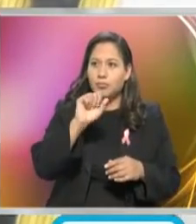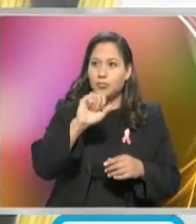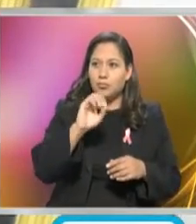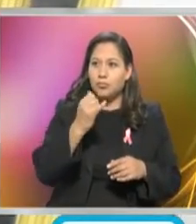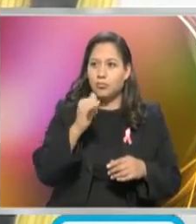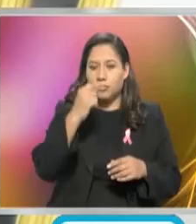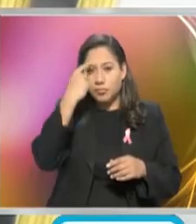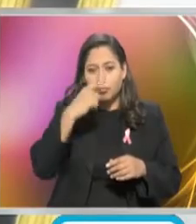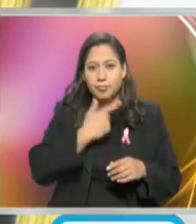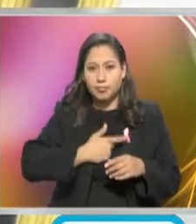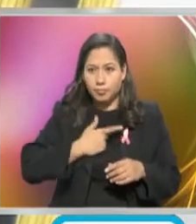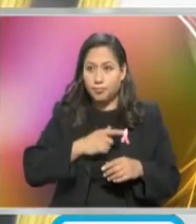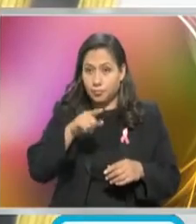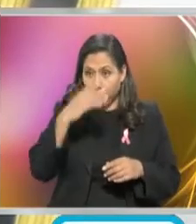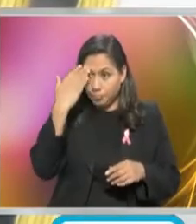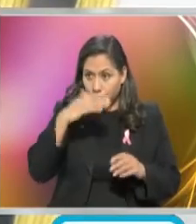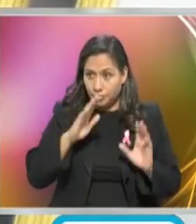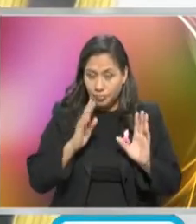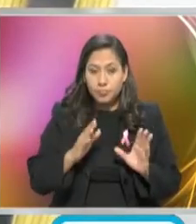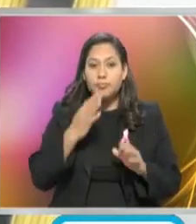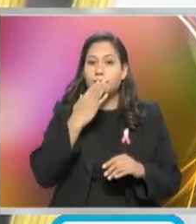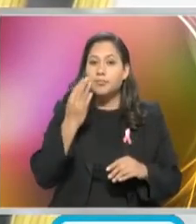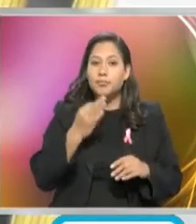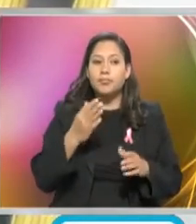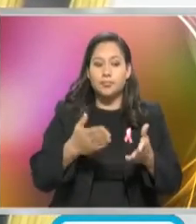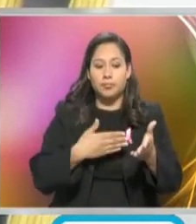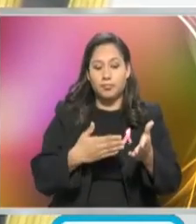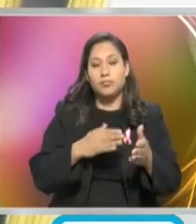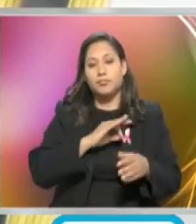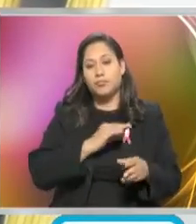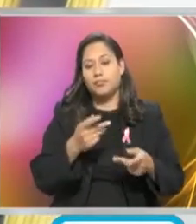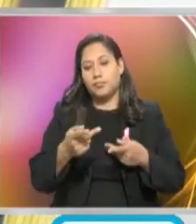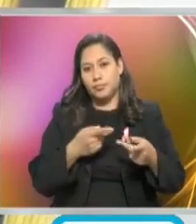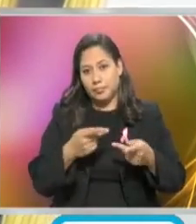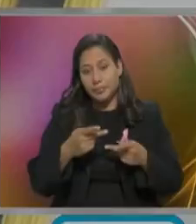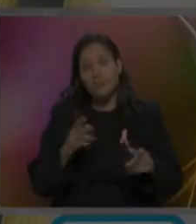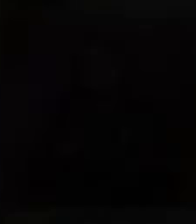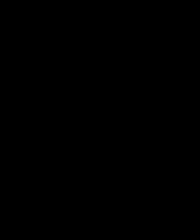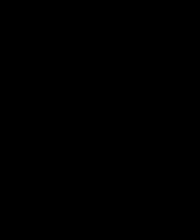que le guste, ¿no? sí, pues ya ¿Cómo lo ves? saben, esta deliciosa receta que podemos preparar Perfecto. como queramos.